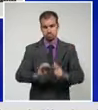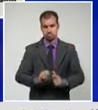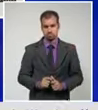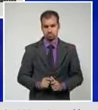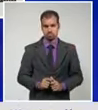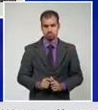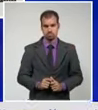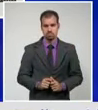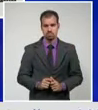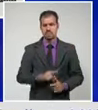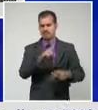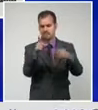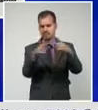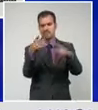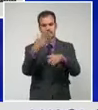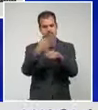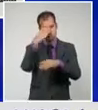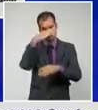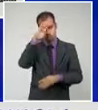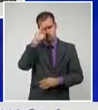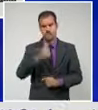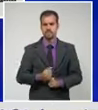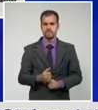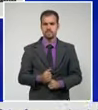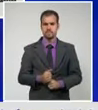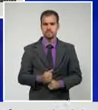sigue Santiago de Cuba con